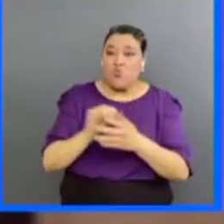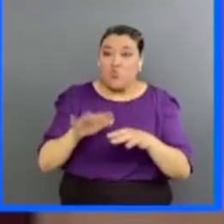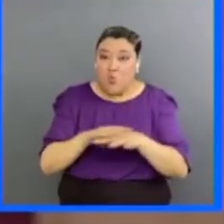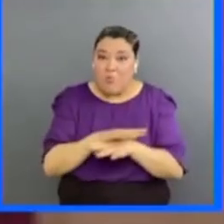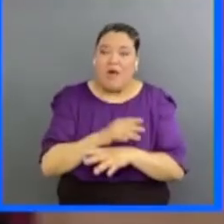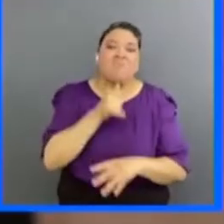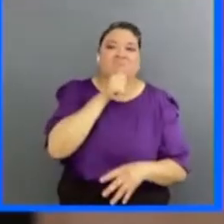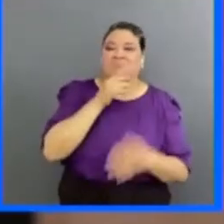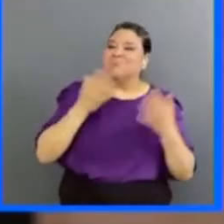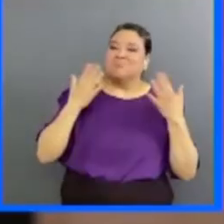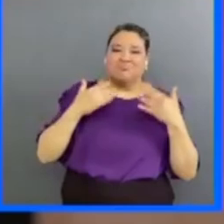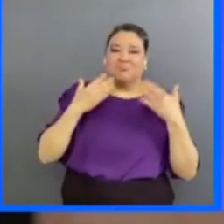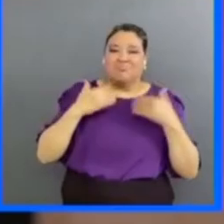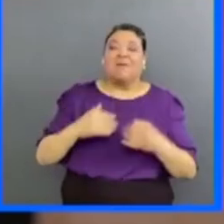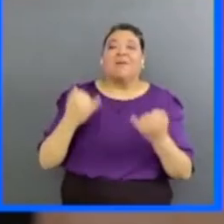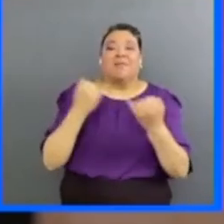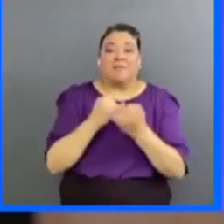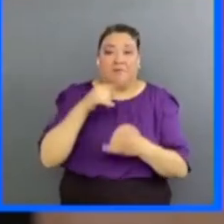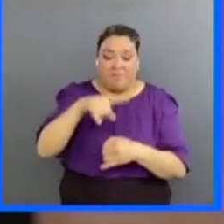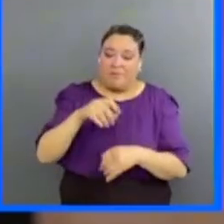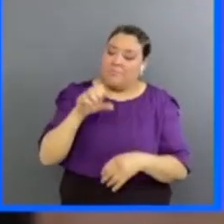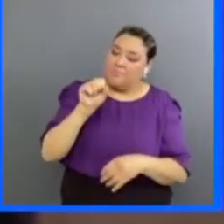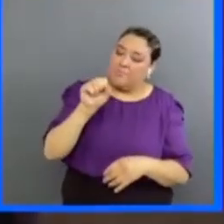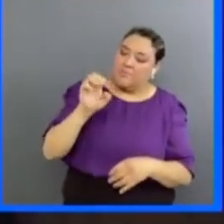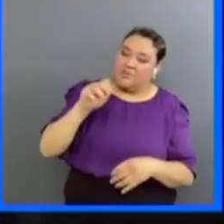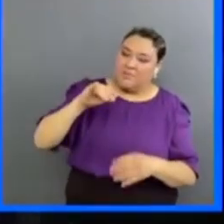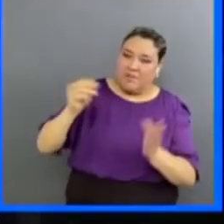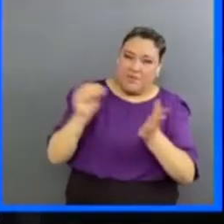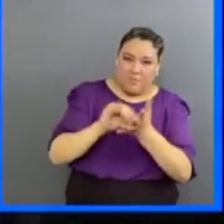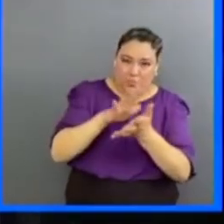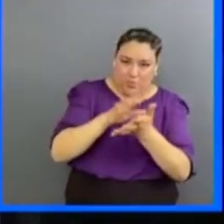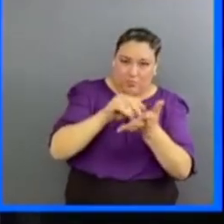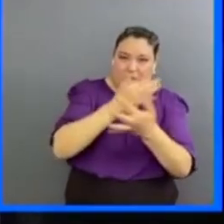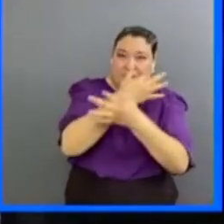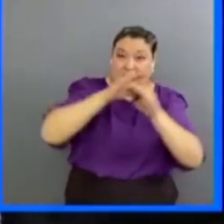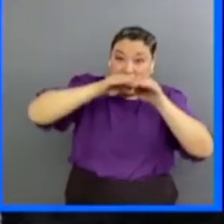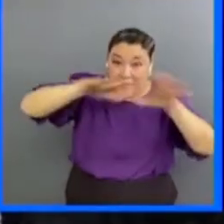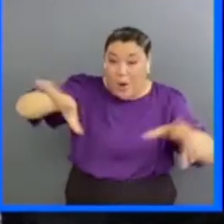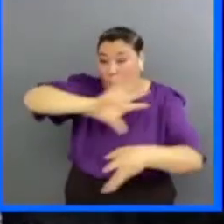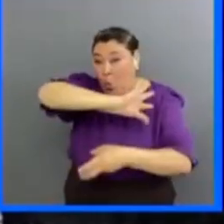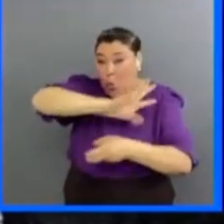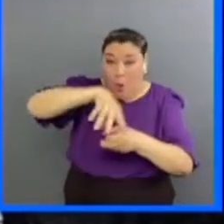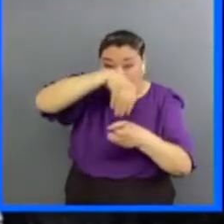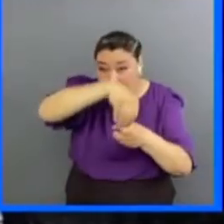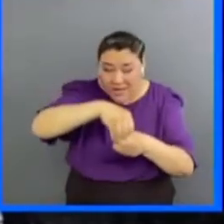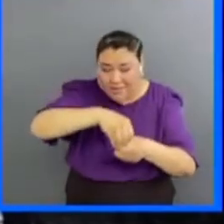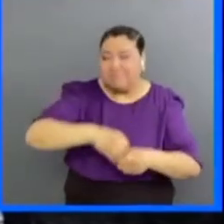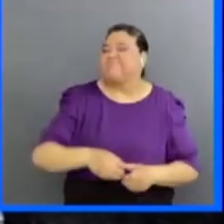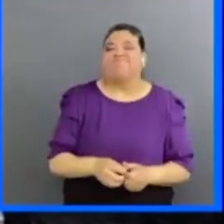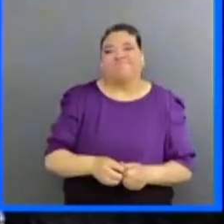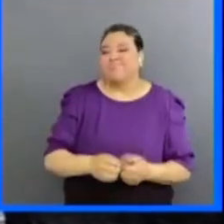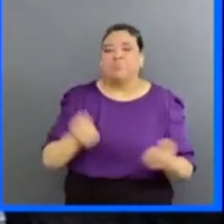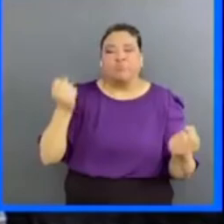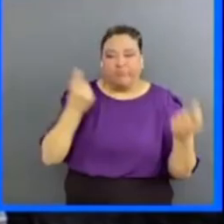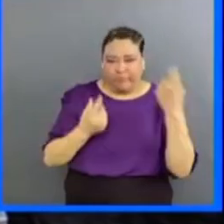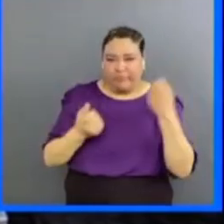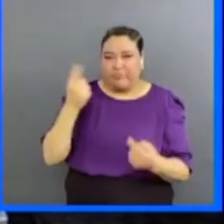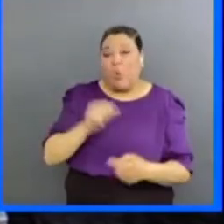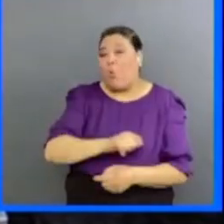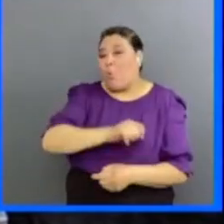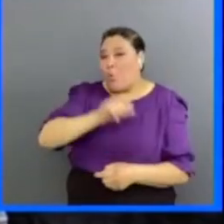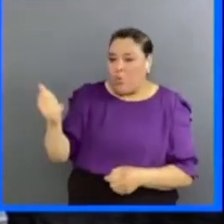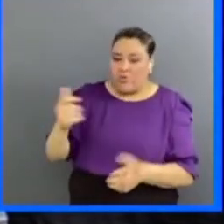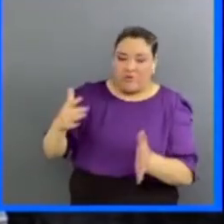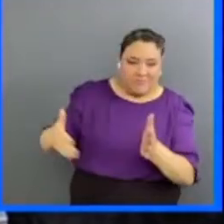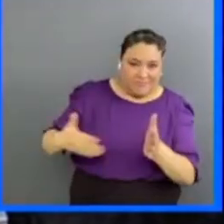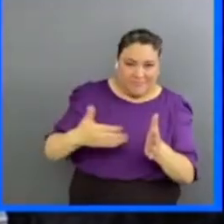Además, el propio semanario, como medio de difusión, no publica todas las decisiones del máximo tribunal. Otro obstáculo para la